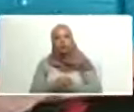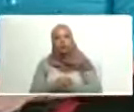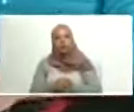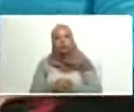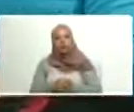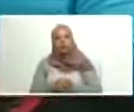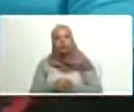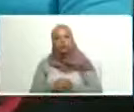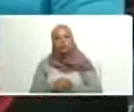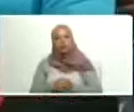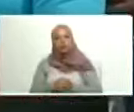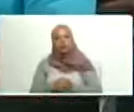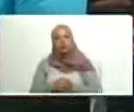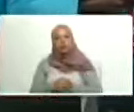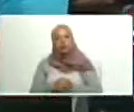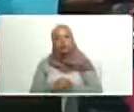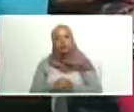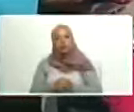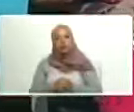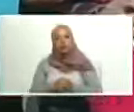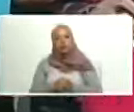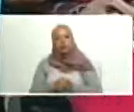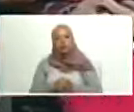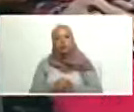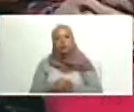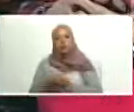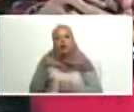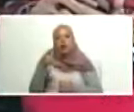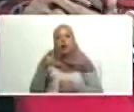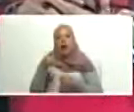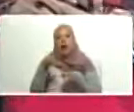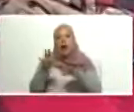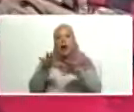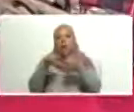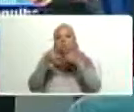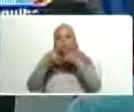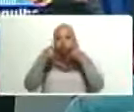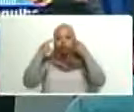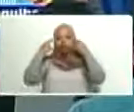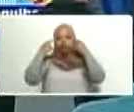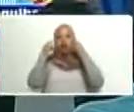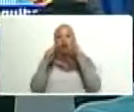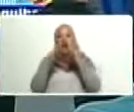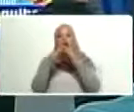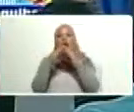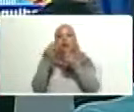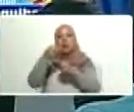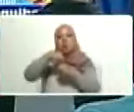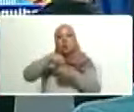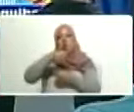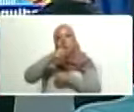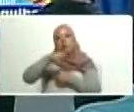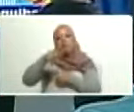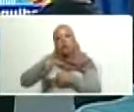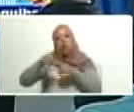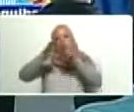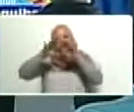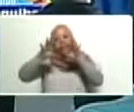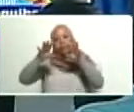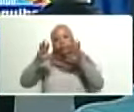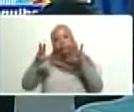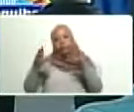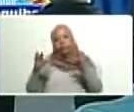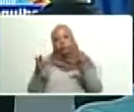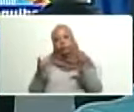Y vamos saliendo de la pandemia. Y estábamos pensando ya el futuro del